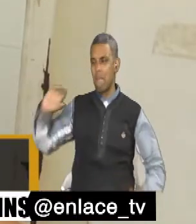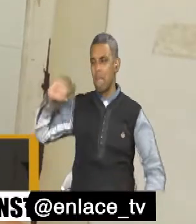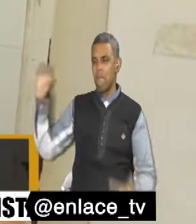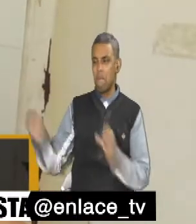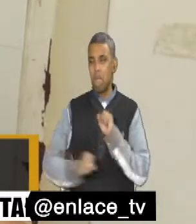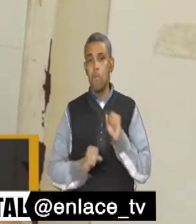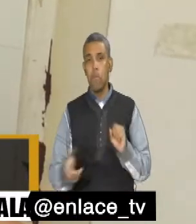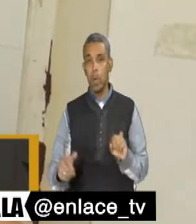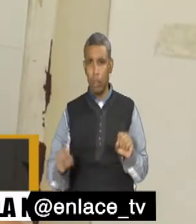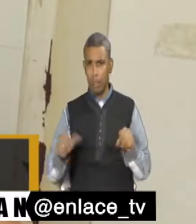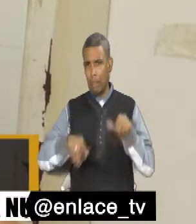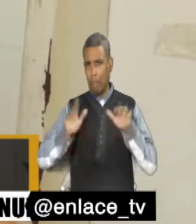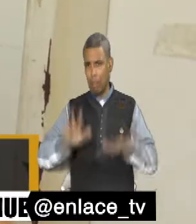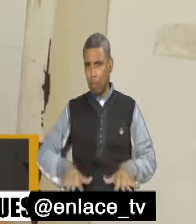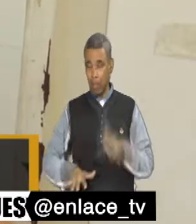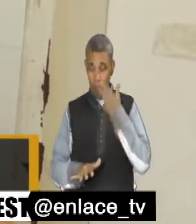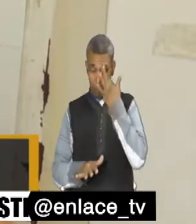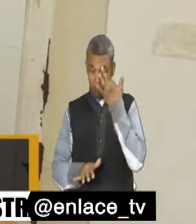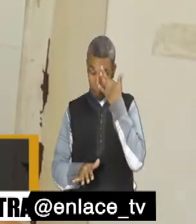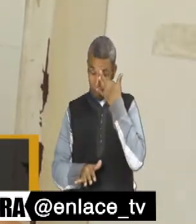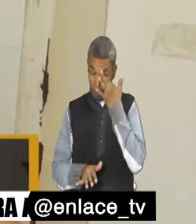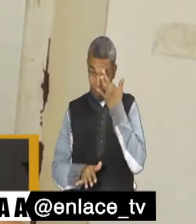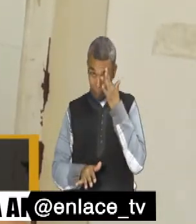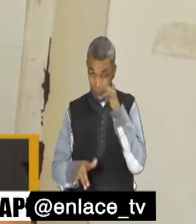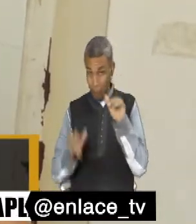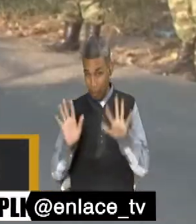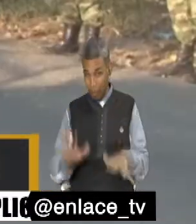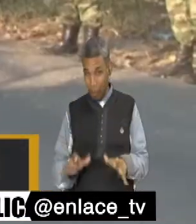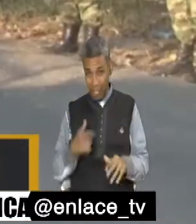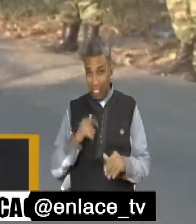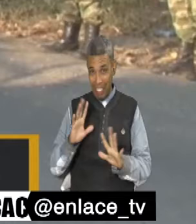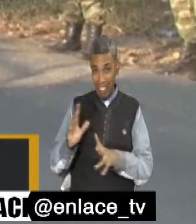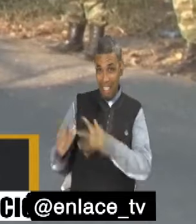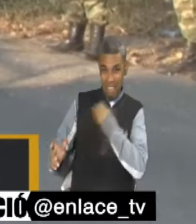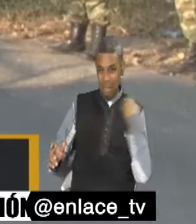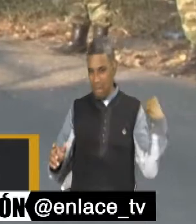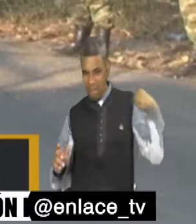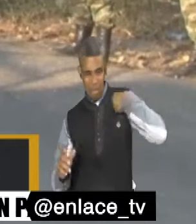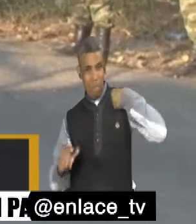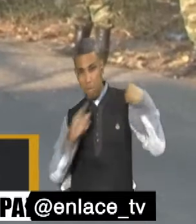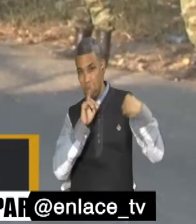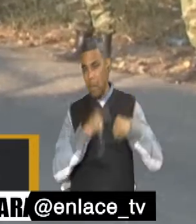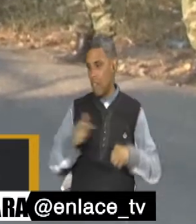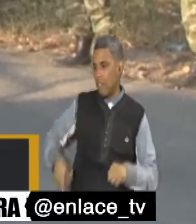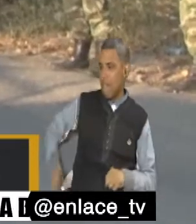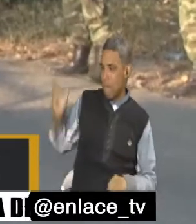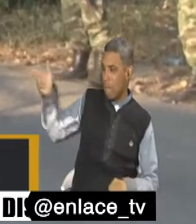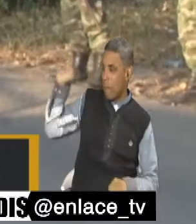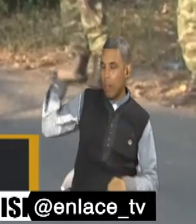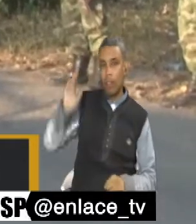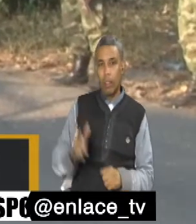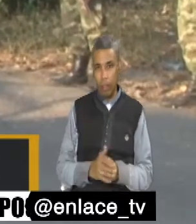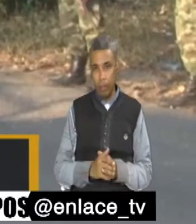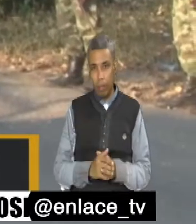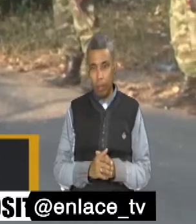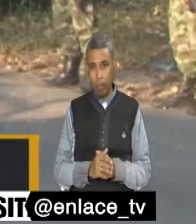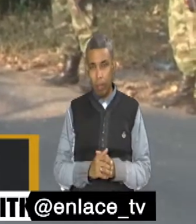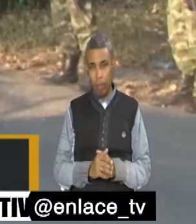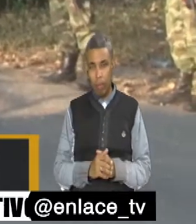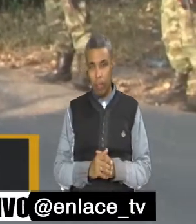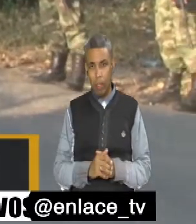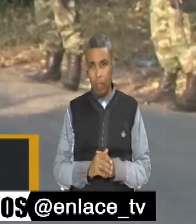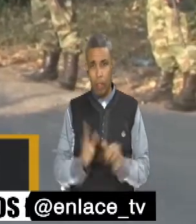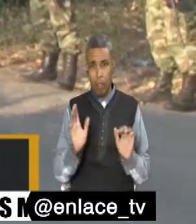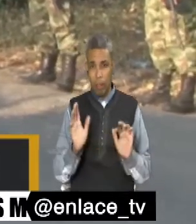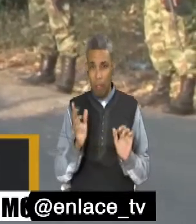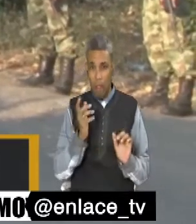bajó velocidad, paró, le quitaron el bolso y le hicieron los disparos de una. Pero ese, al parecer, no sería el único hecho delictivo presentado en las últimas